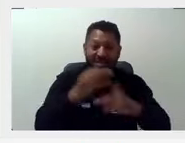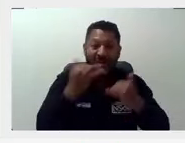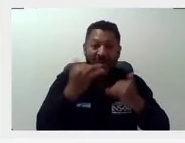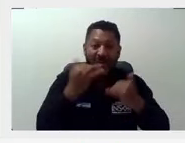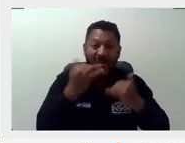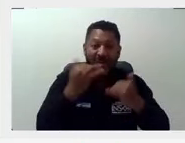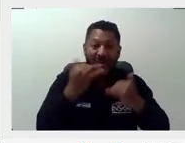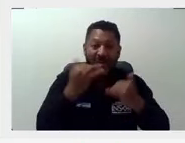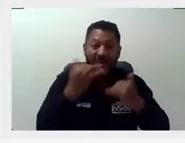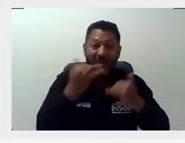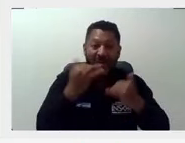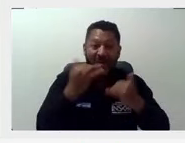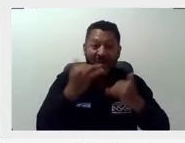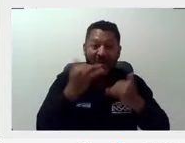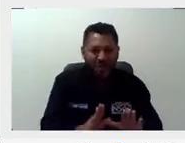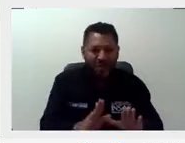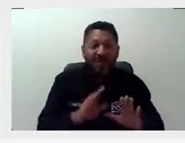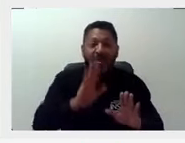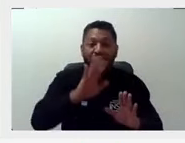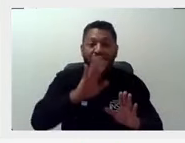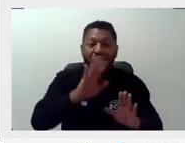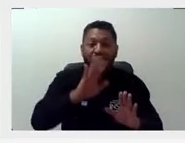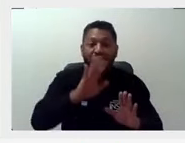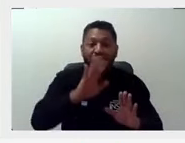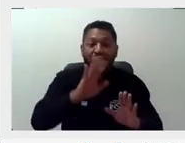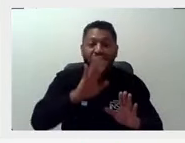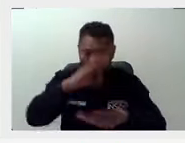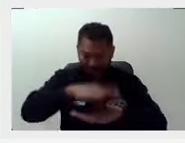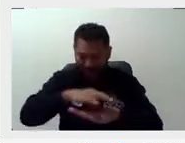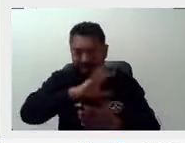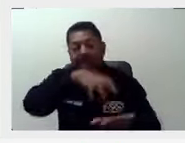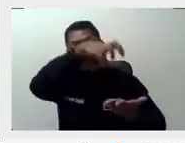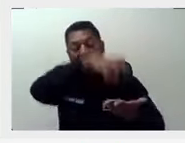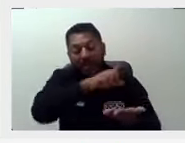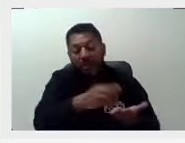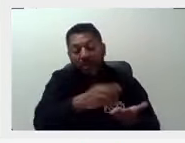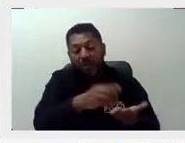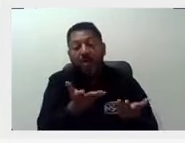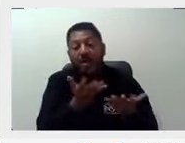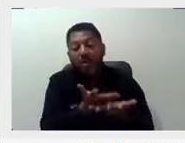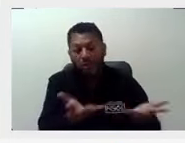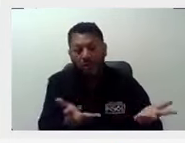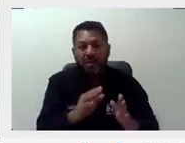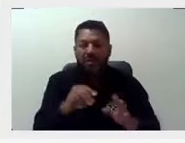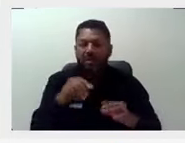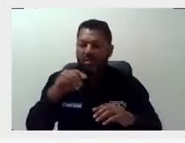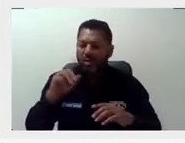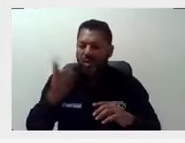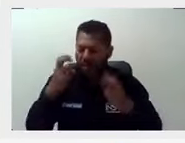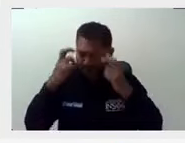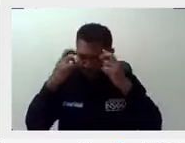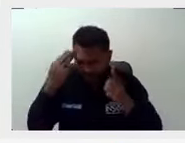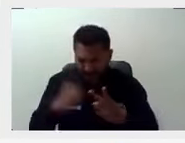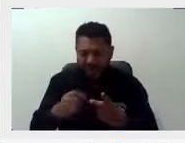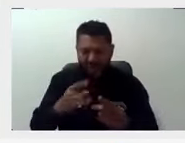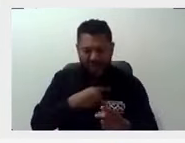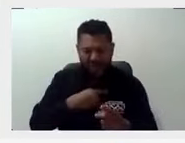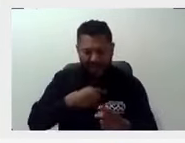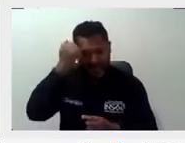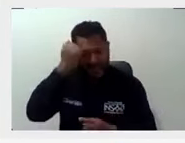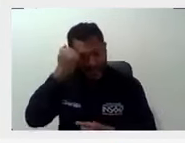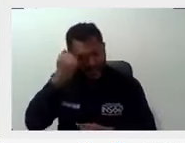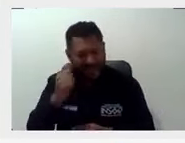recursos desde la página de la Fundación, y que ojalá podamos contar con el apoyo de ASDAUN, de la Universidad Pedagógica y de muchas más organizaciones para